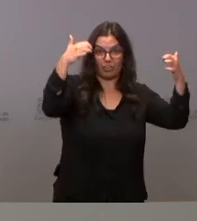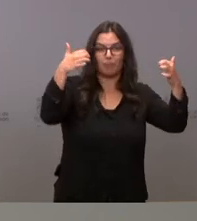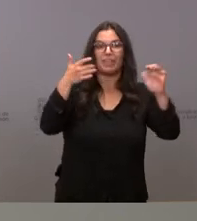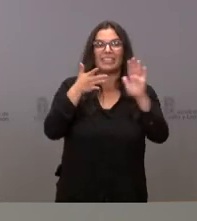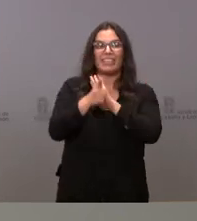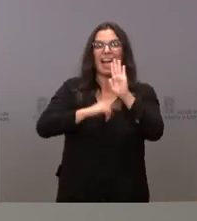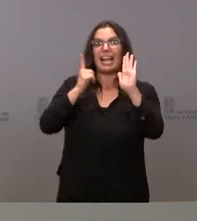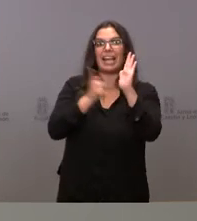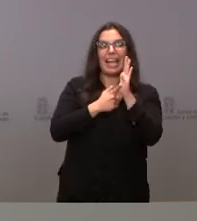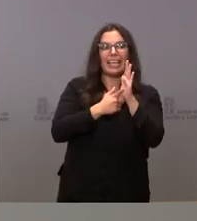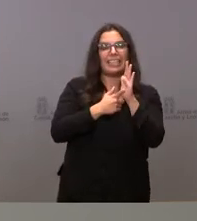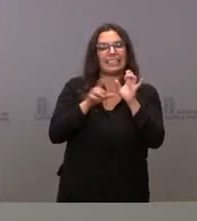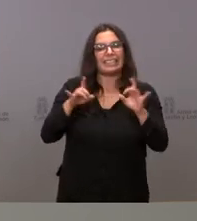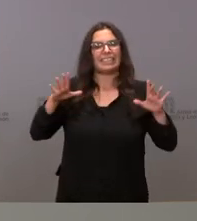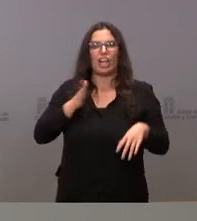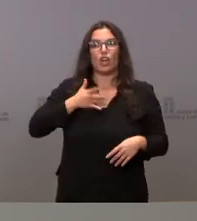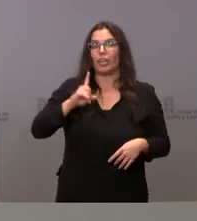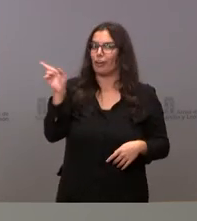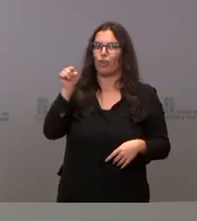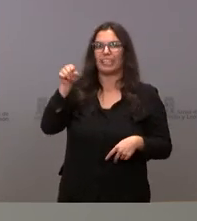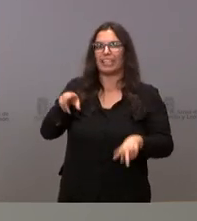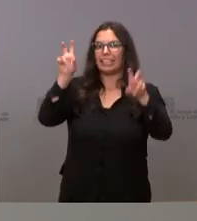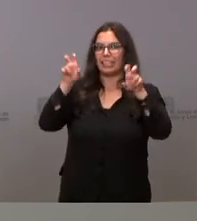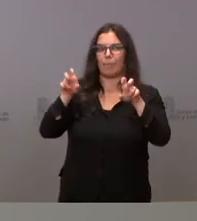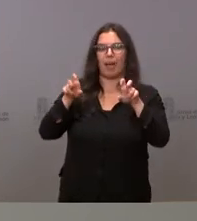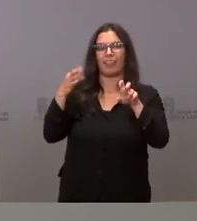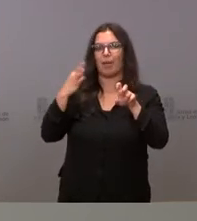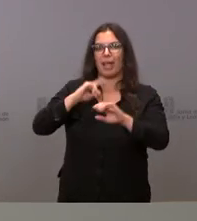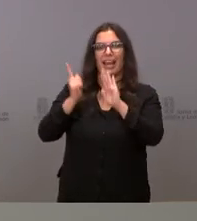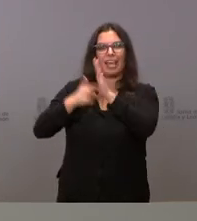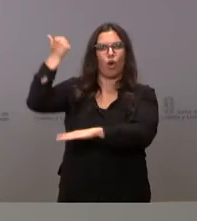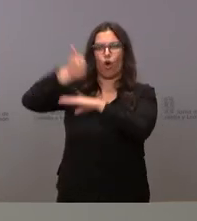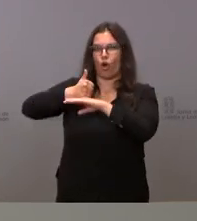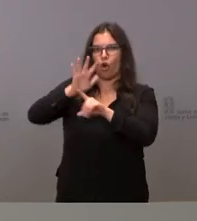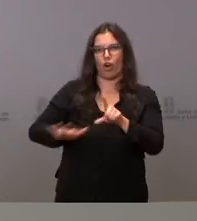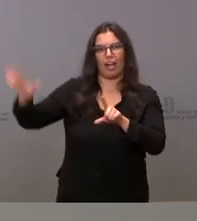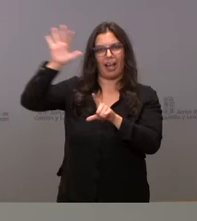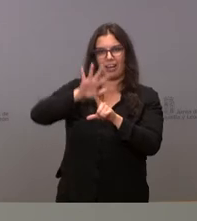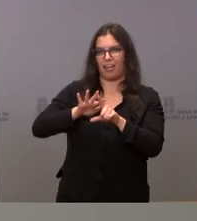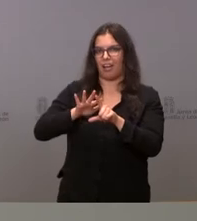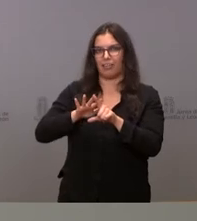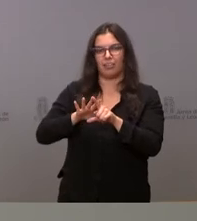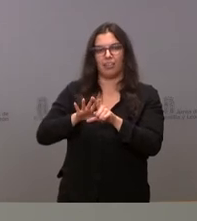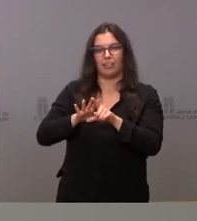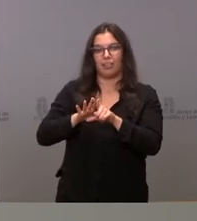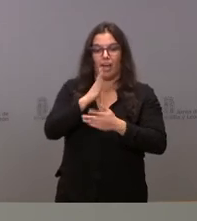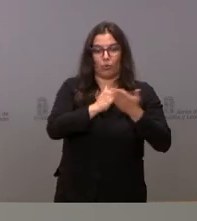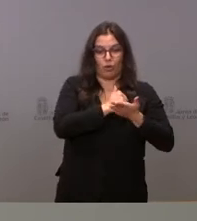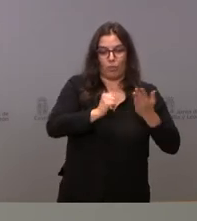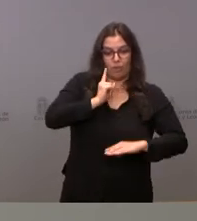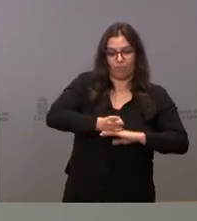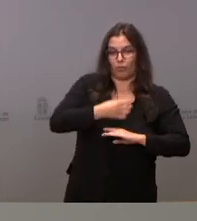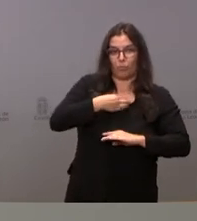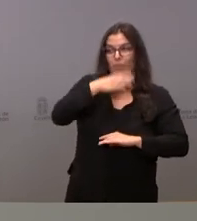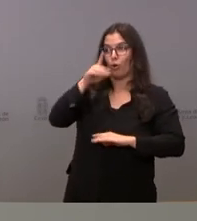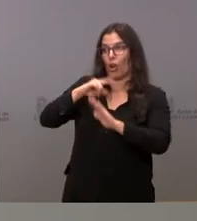abordarlo, sino que es una materia reservada al Estado por ley orgánica, es decir, no se puede eso establecer a nivel autonómico si el Estado